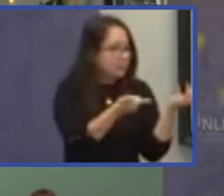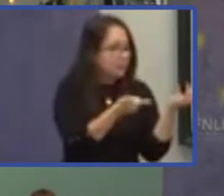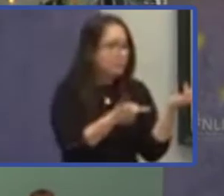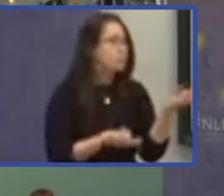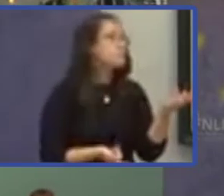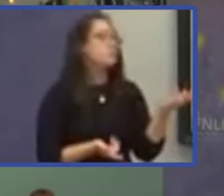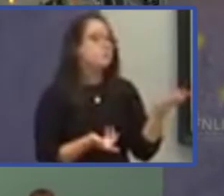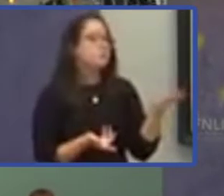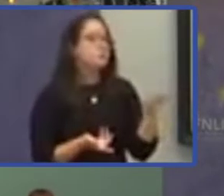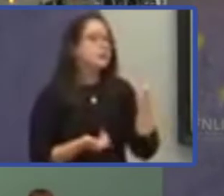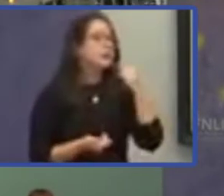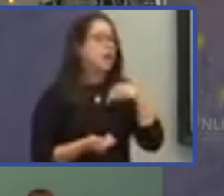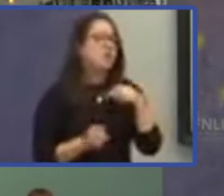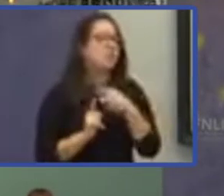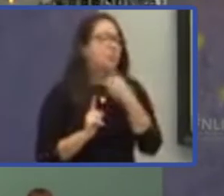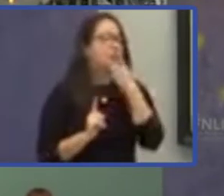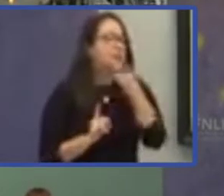siguiente